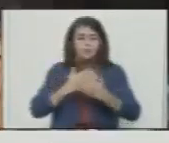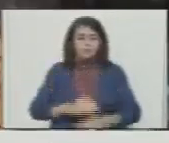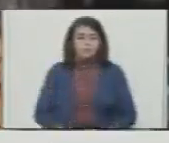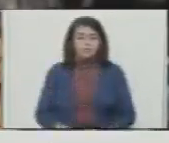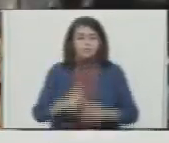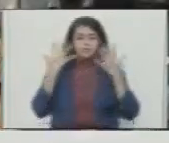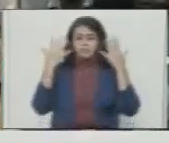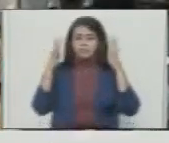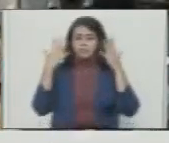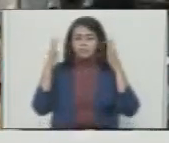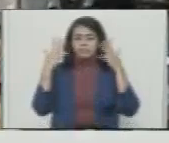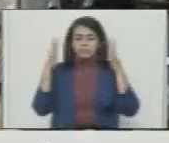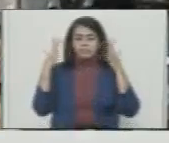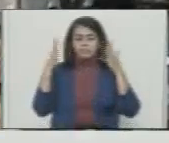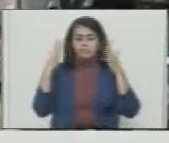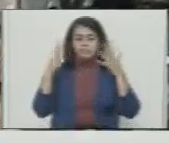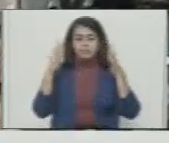Gracias.